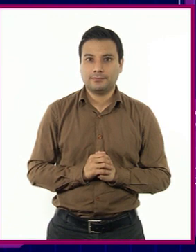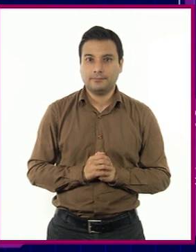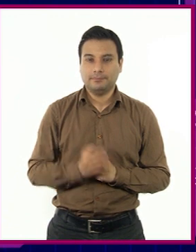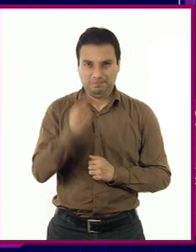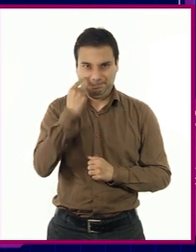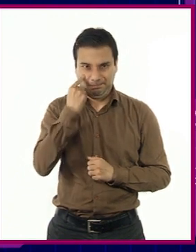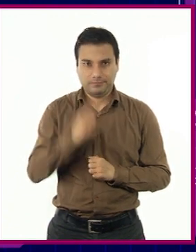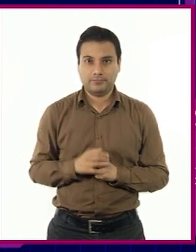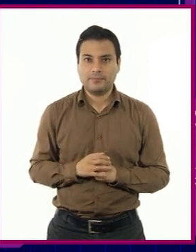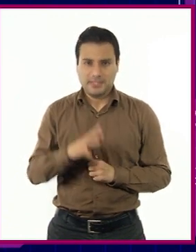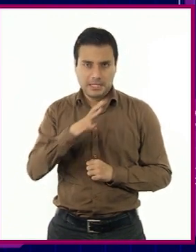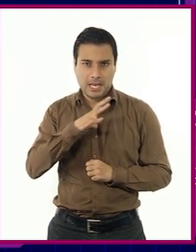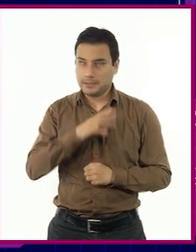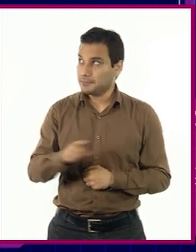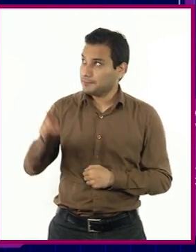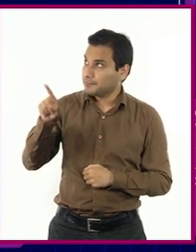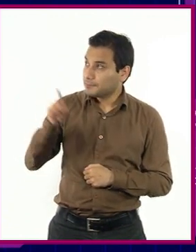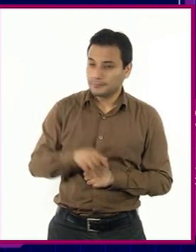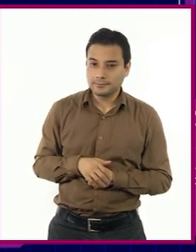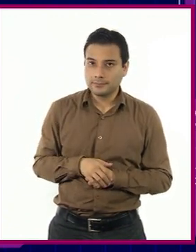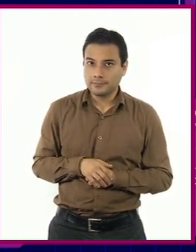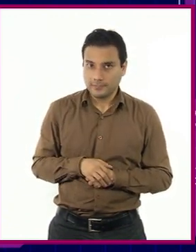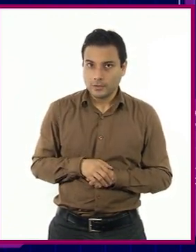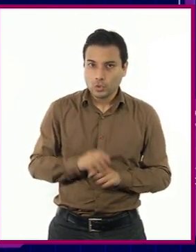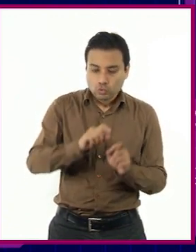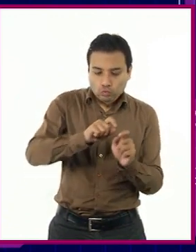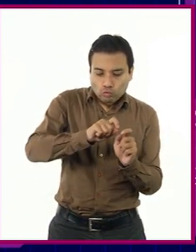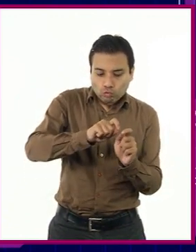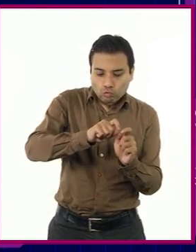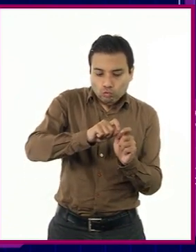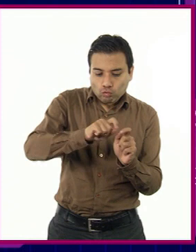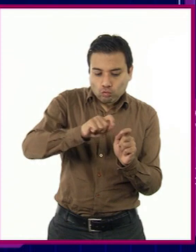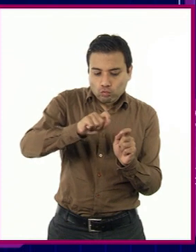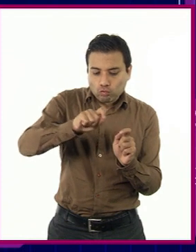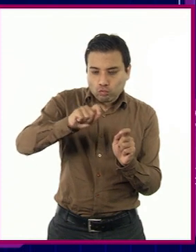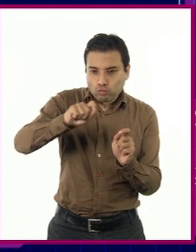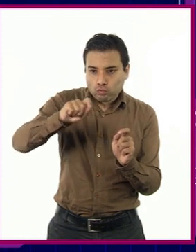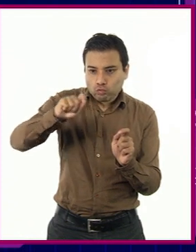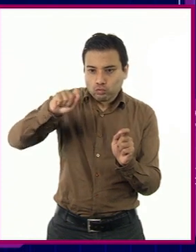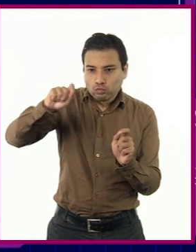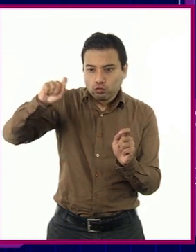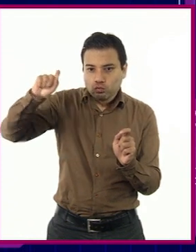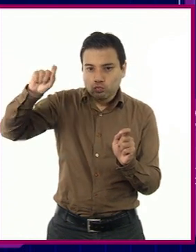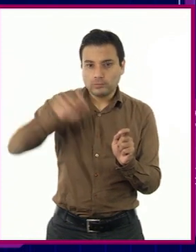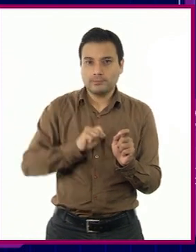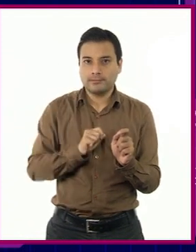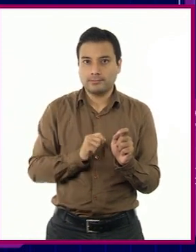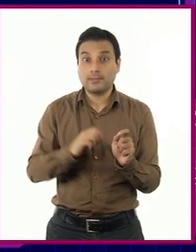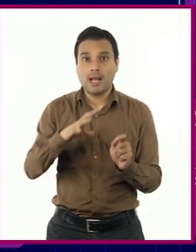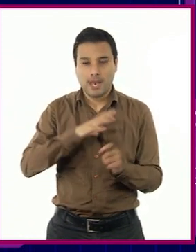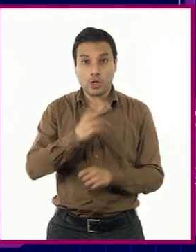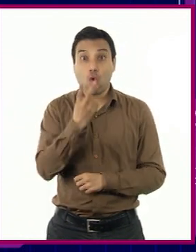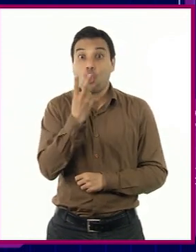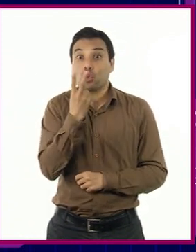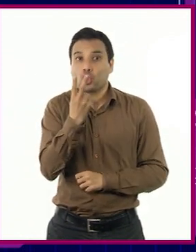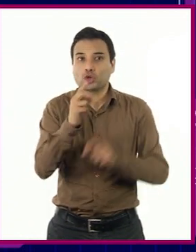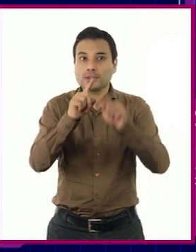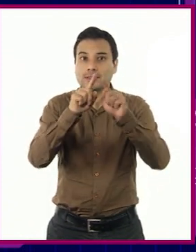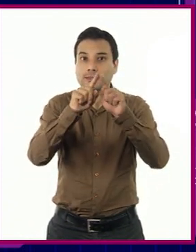se traza la diagonal BD, la cual forma 2 triángulos congruentes, el